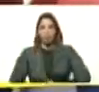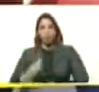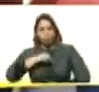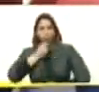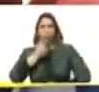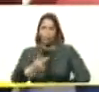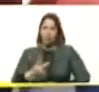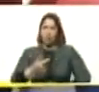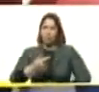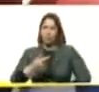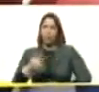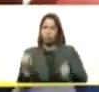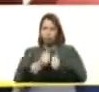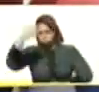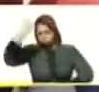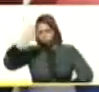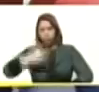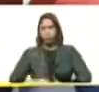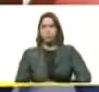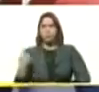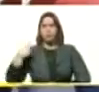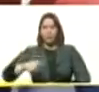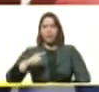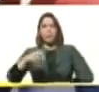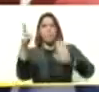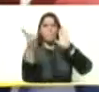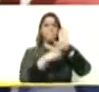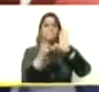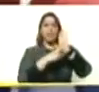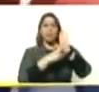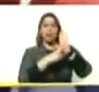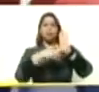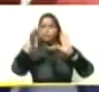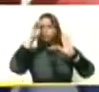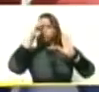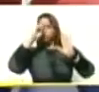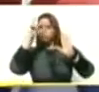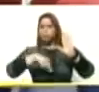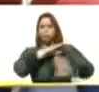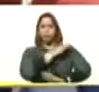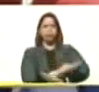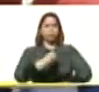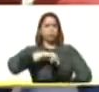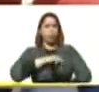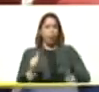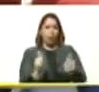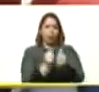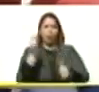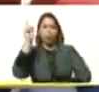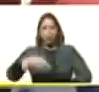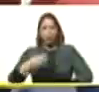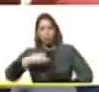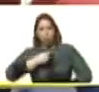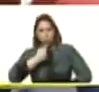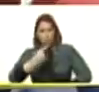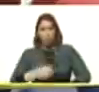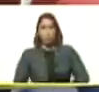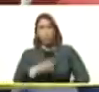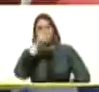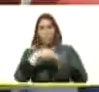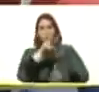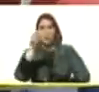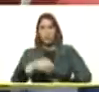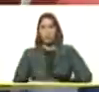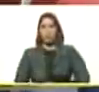dijimos con la certeza de que teníamos la verdad, la razón y la fuerza de nuestro lado. Lo dijimos en el